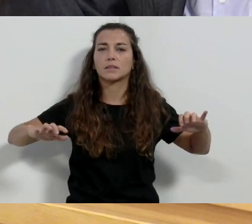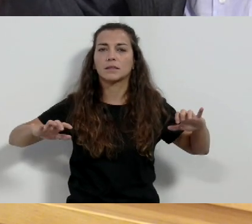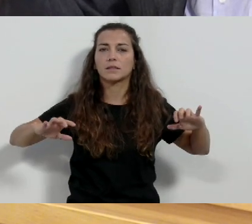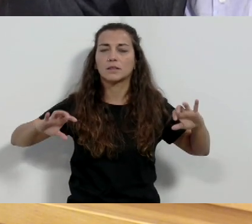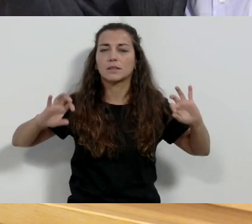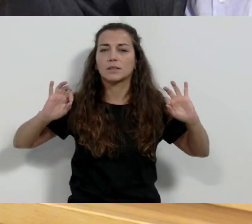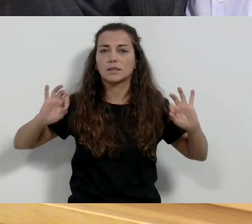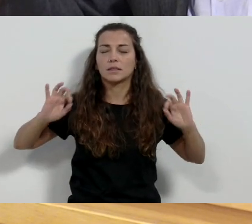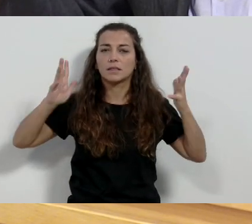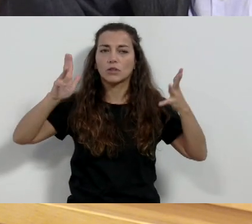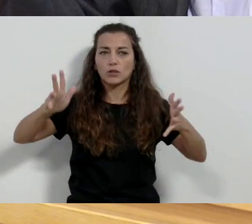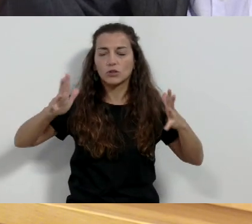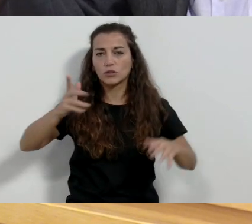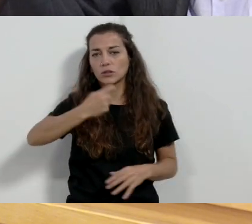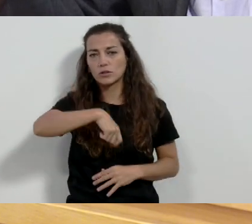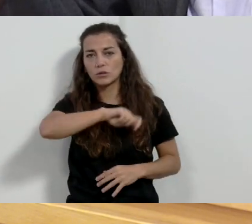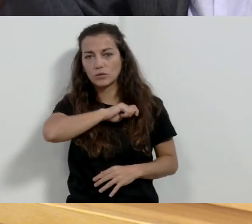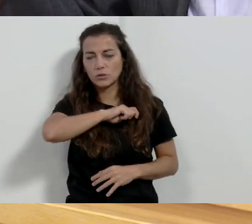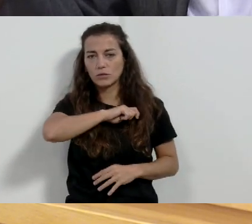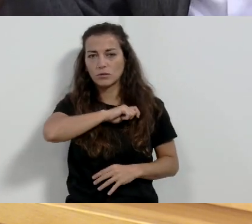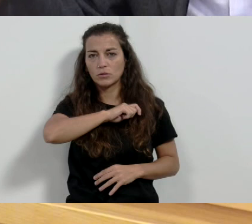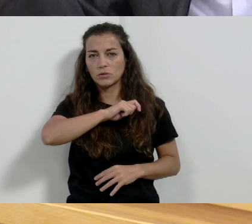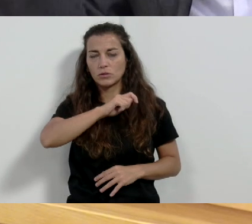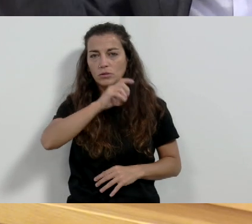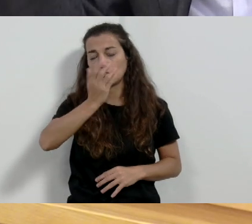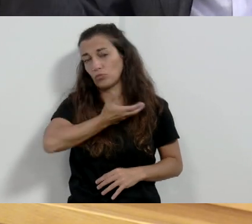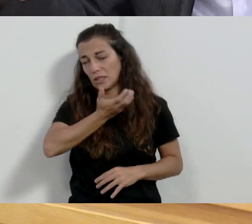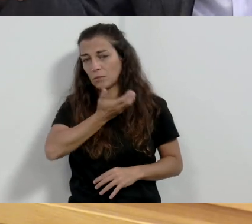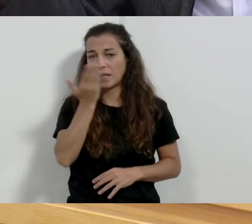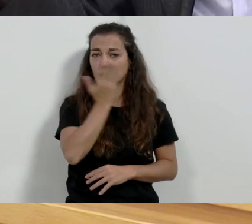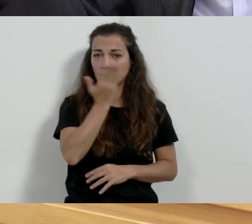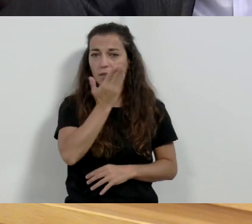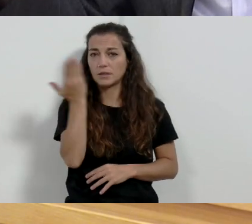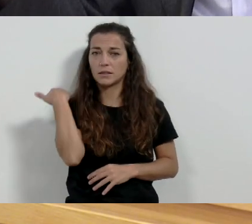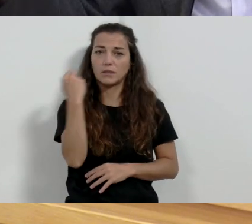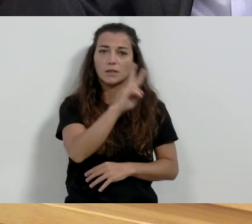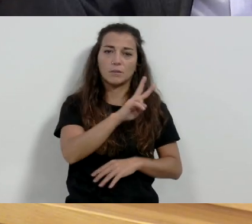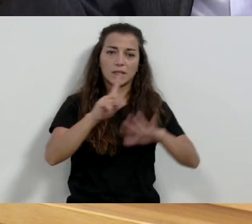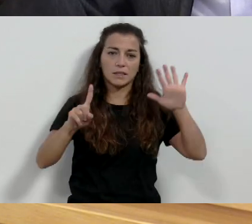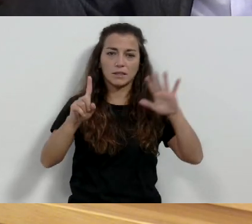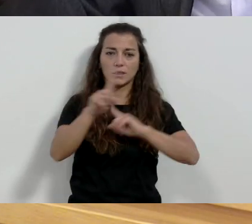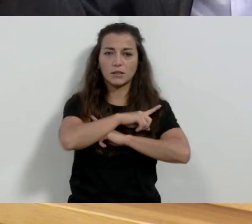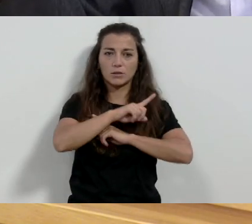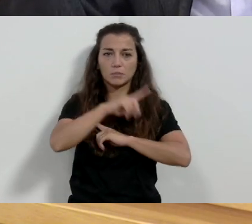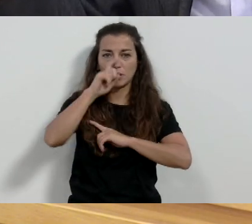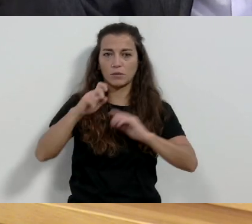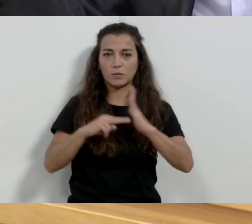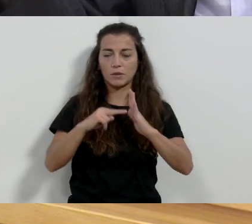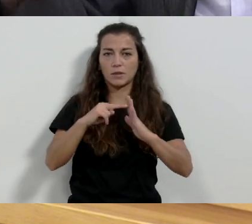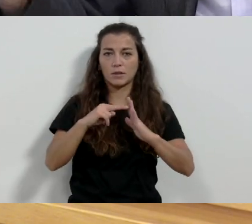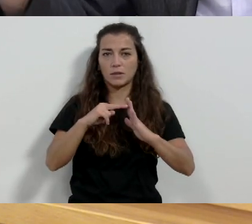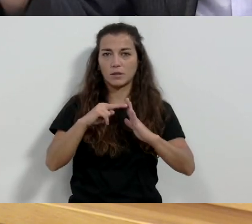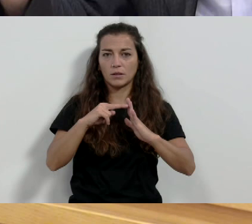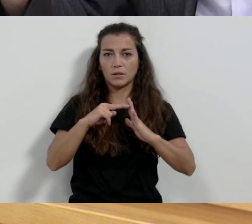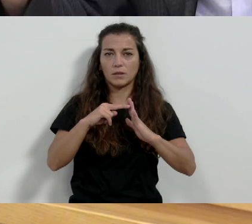del Consejo Escolar Municipal del pasado 23 de noviembre del 91. Posteriormente, en la